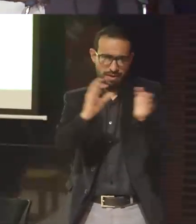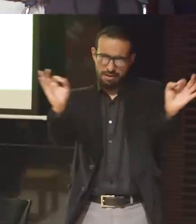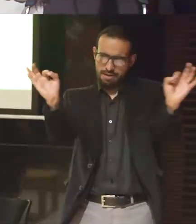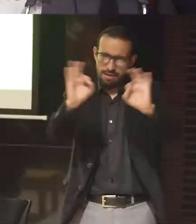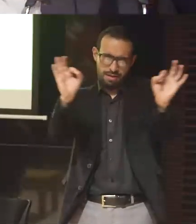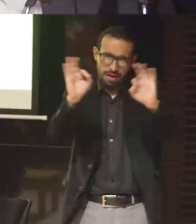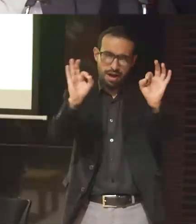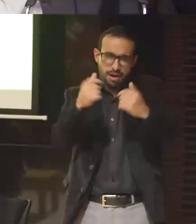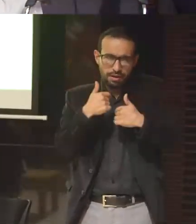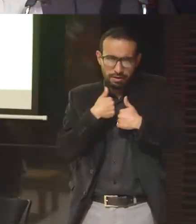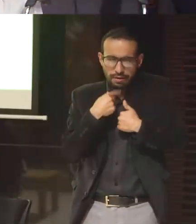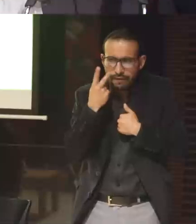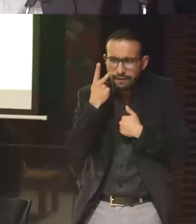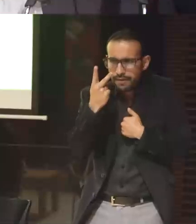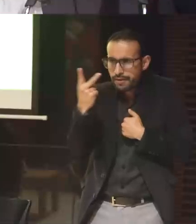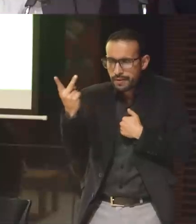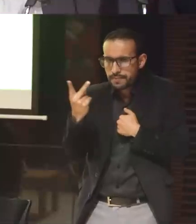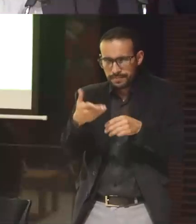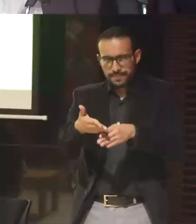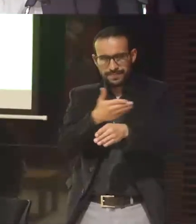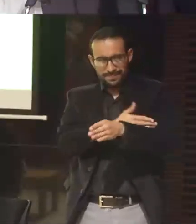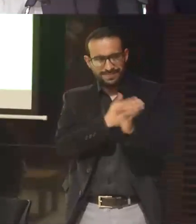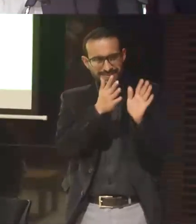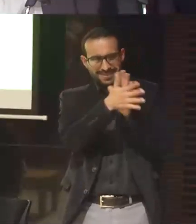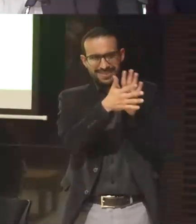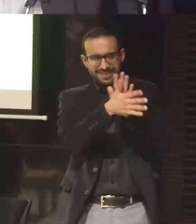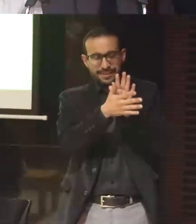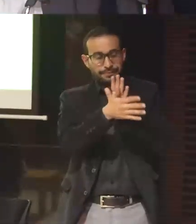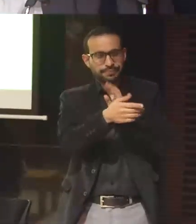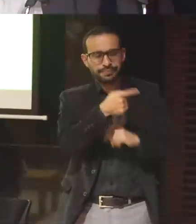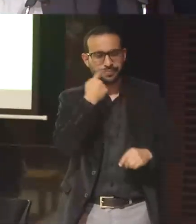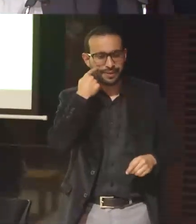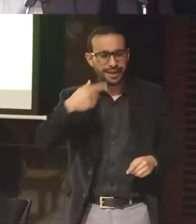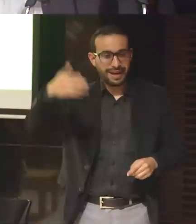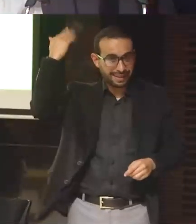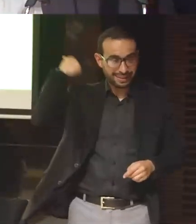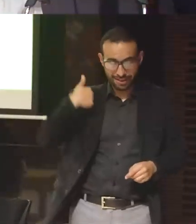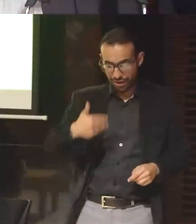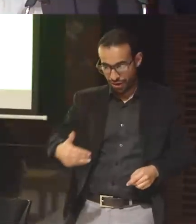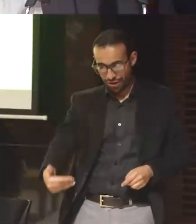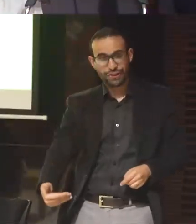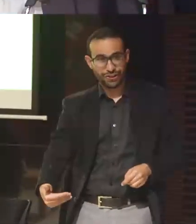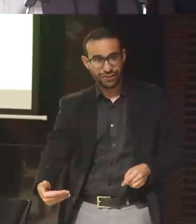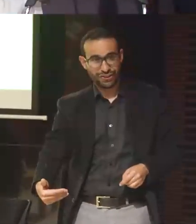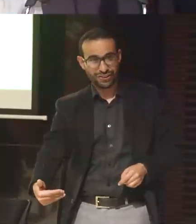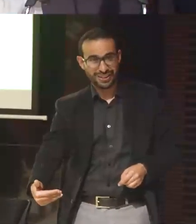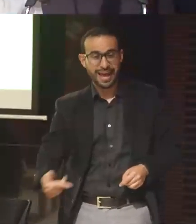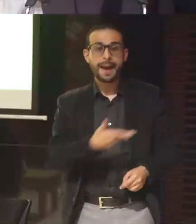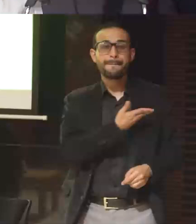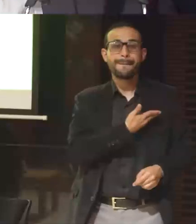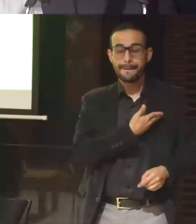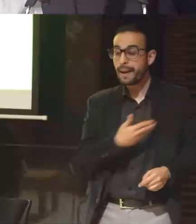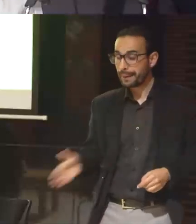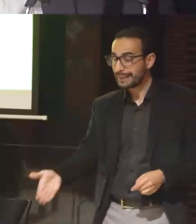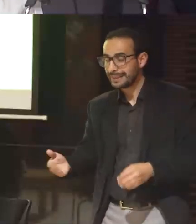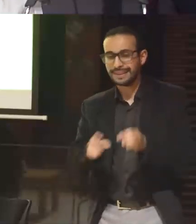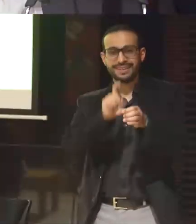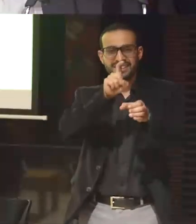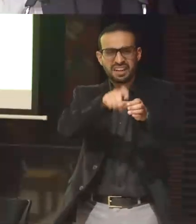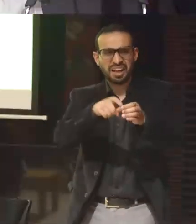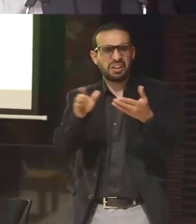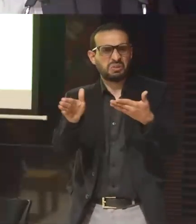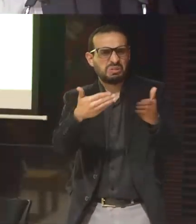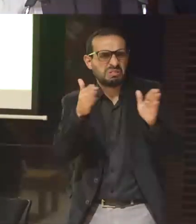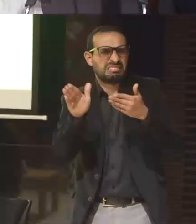Diana que cuando yo era pequeño mi mamá me inscribía a todos los cursos que había en todas partes, y me inscribía a